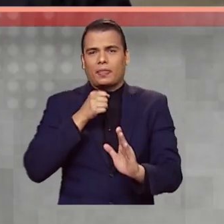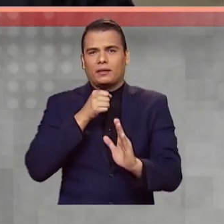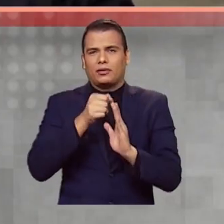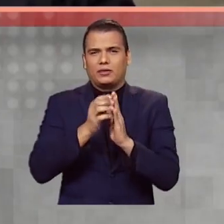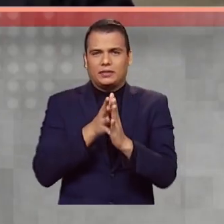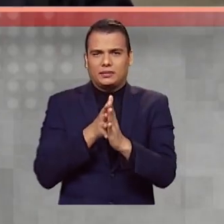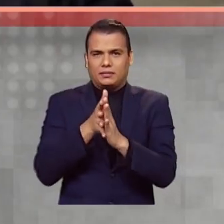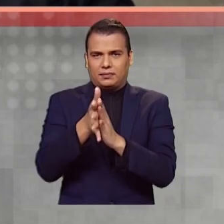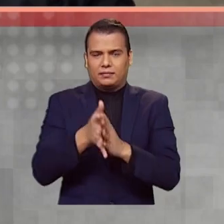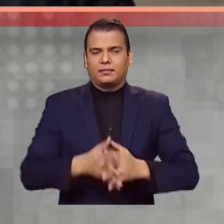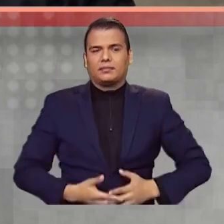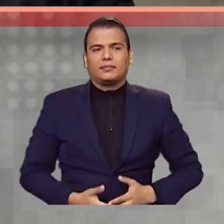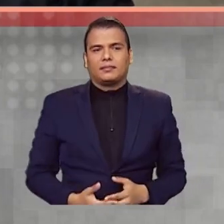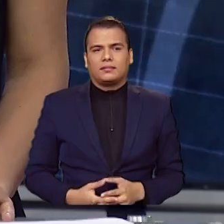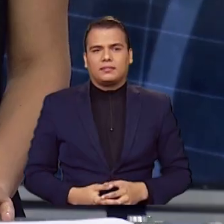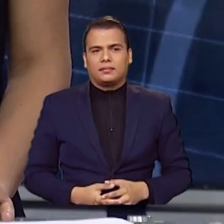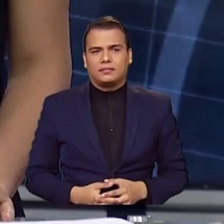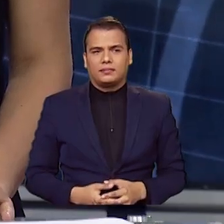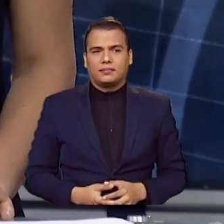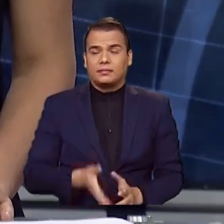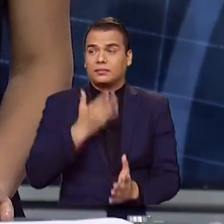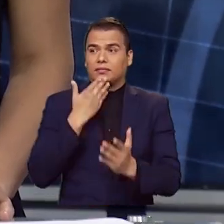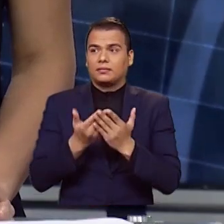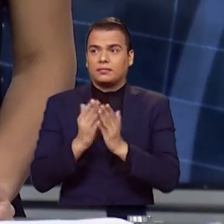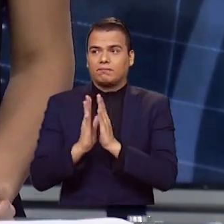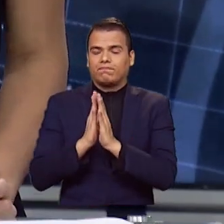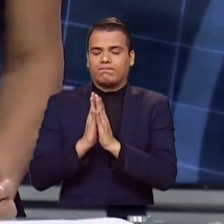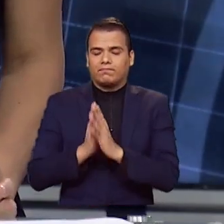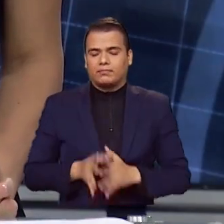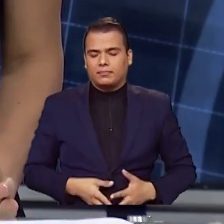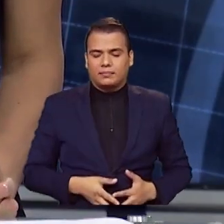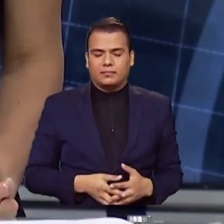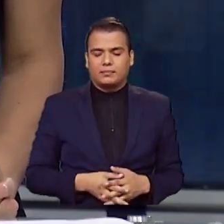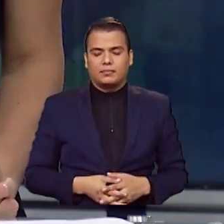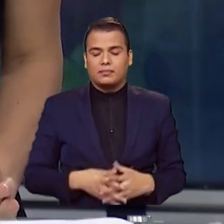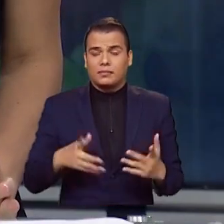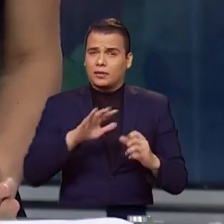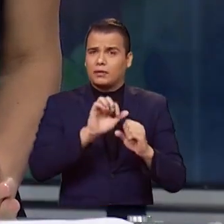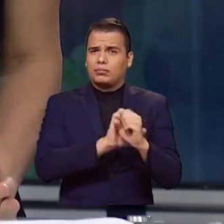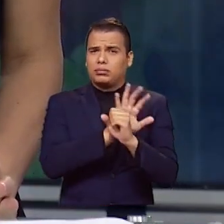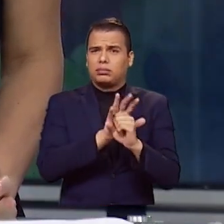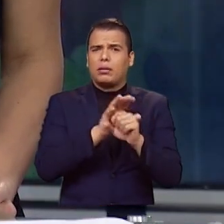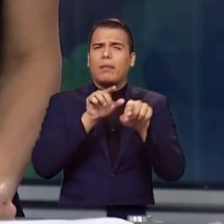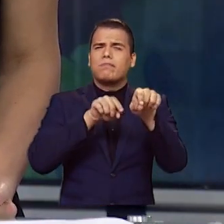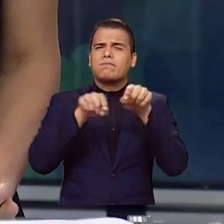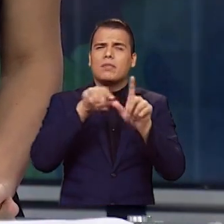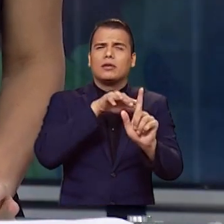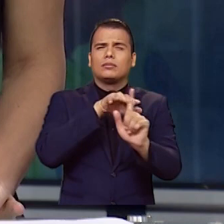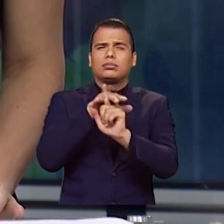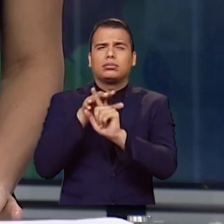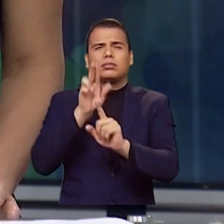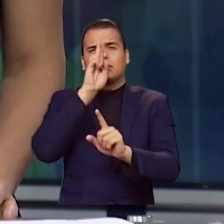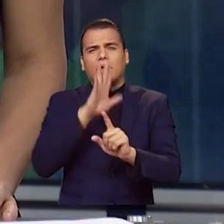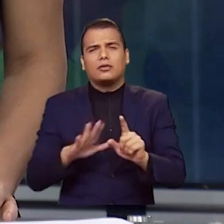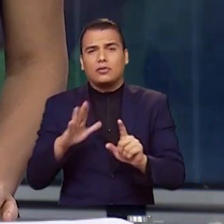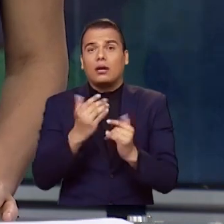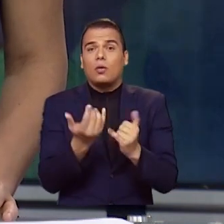Noticias, más cerca de la región. Camilo, gracias. Seguimos con el tema del coronavirus. Hoy en Colombia se